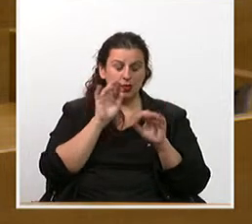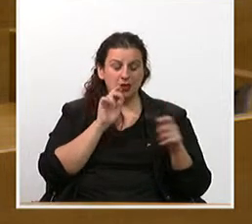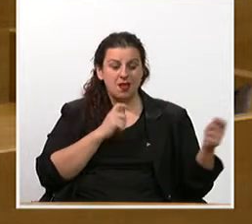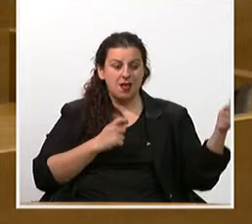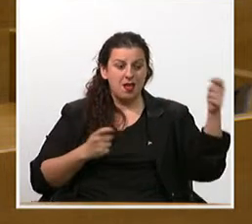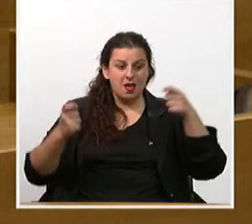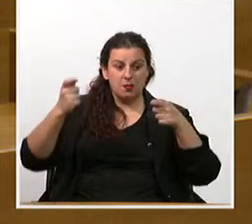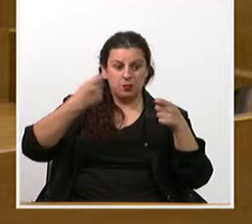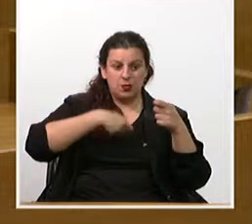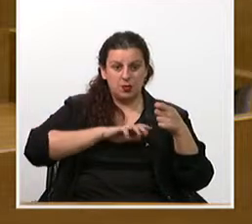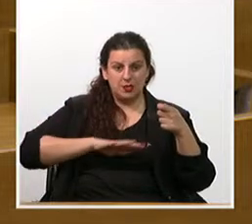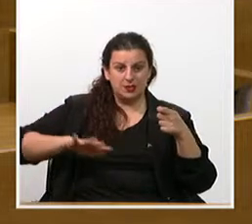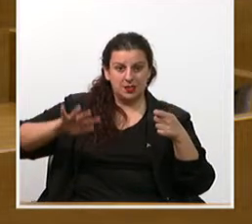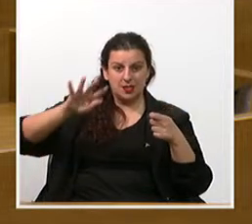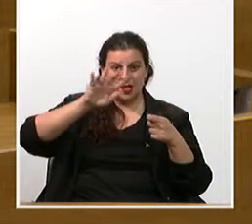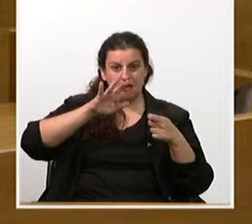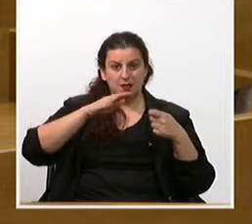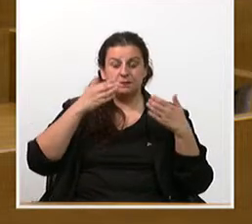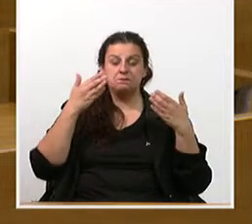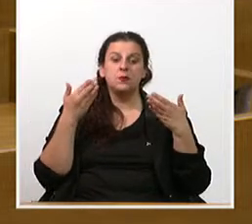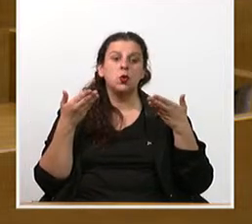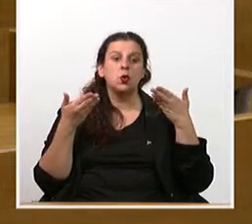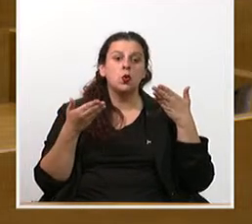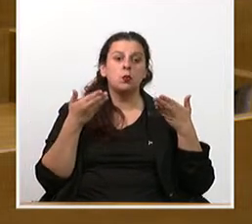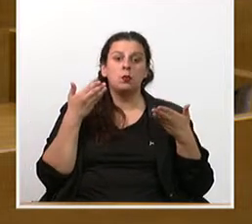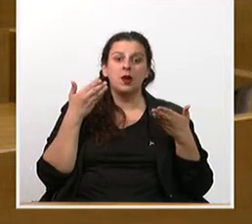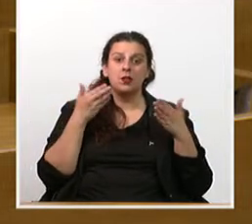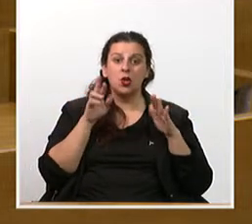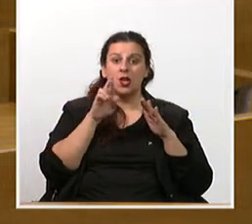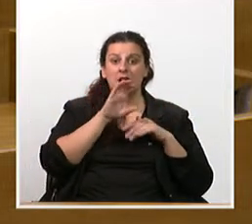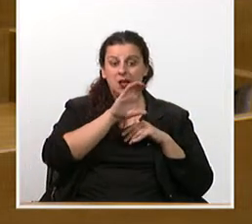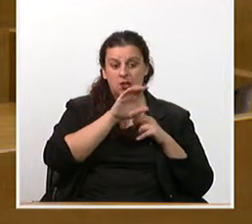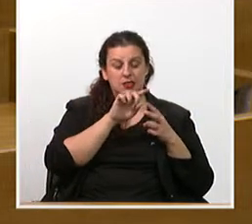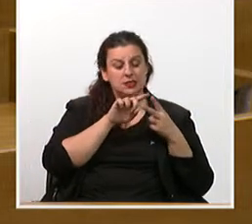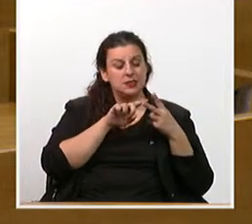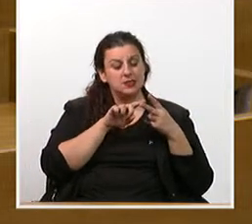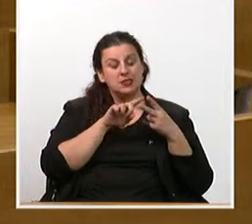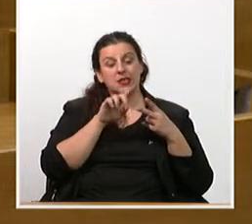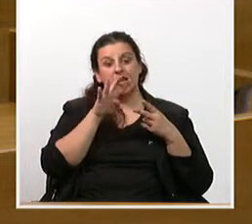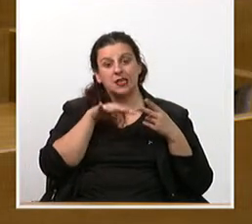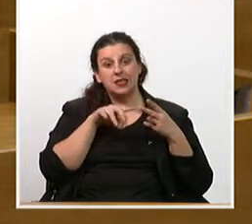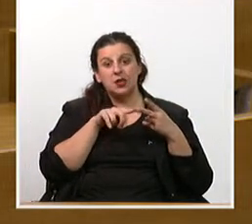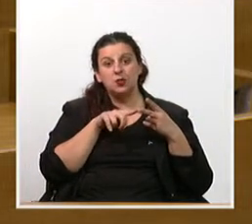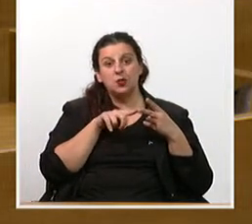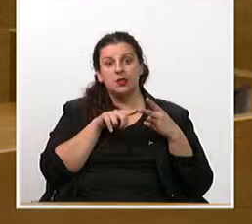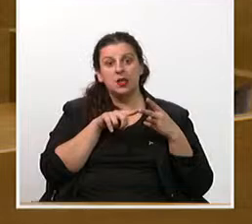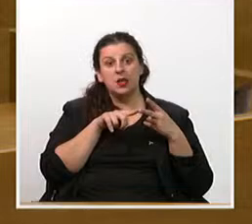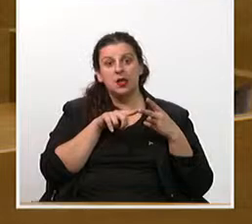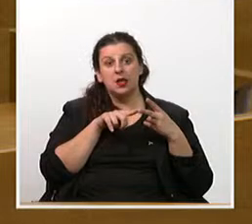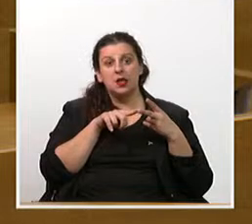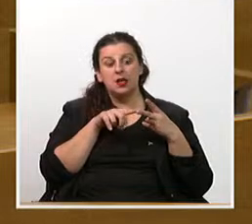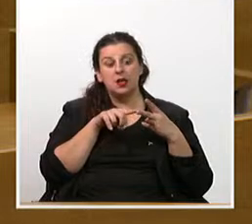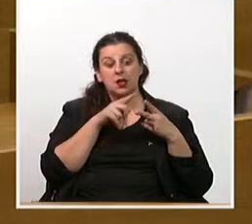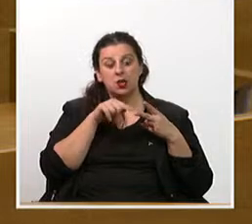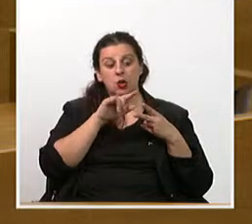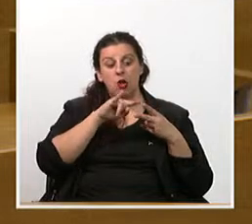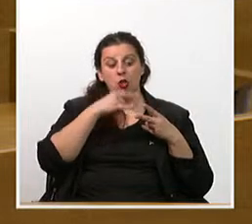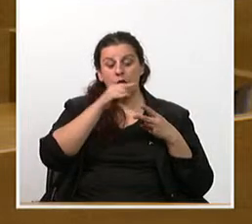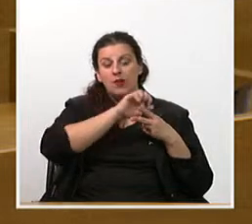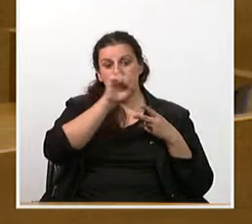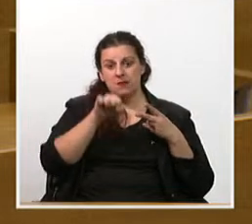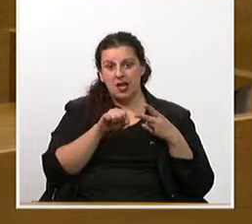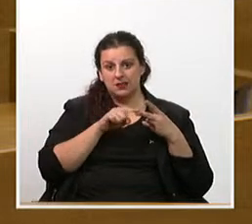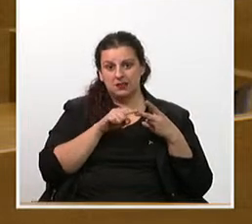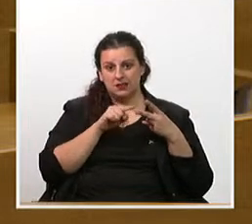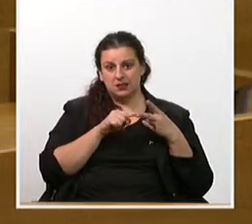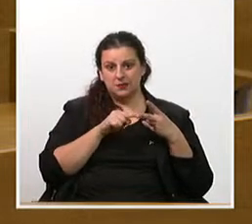estatales por hacernos una comparación la siguientes regiones Cataluña y y y y duplicamos esa aportación